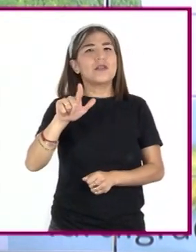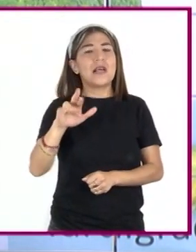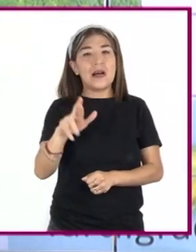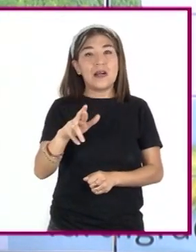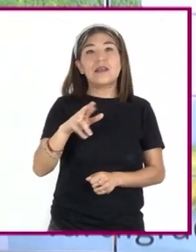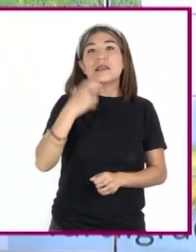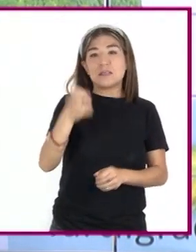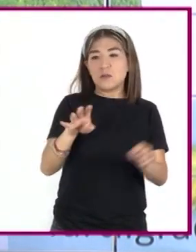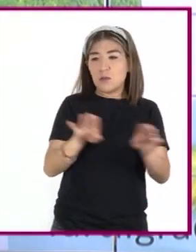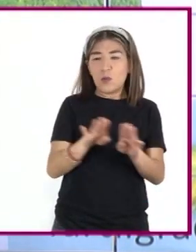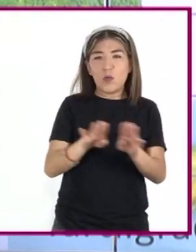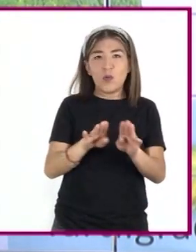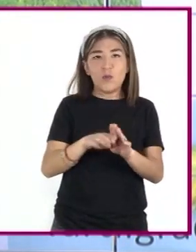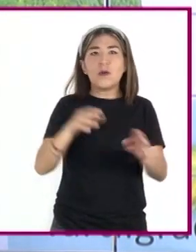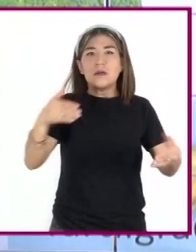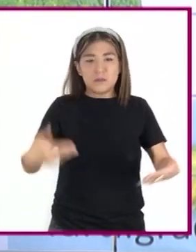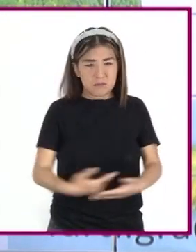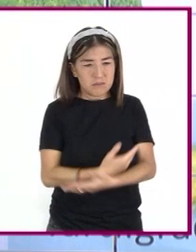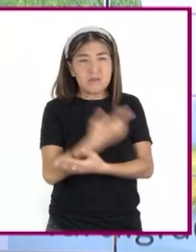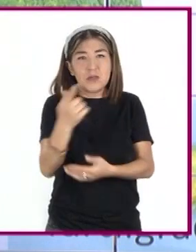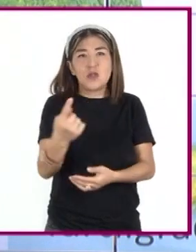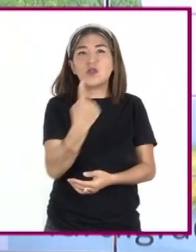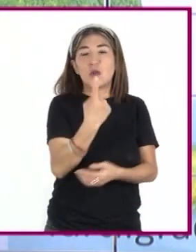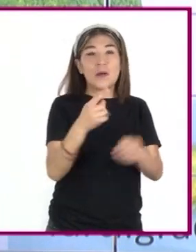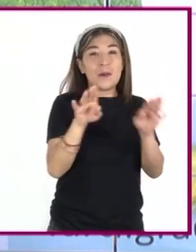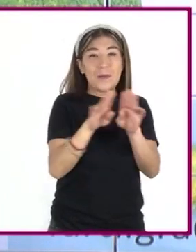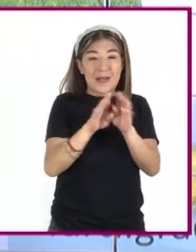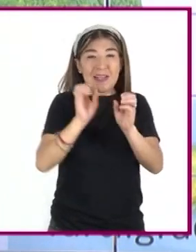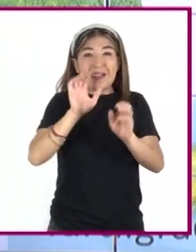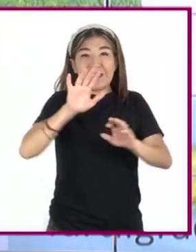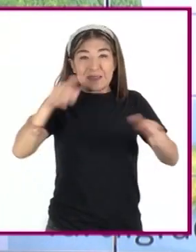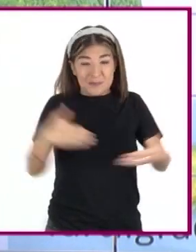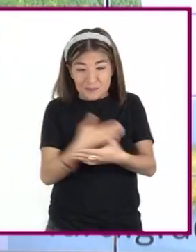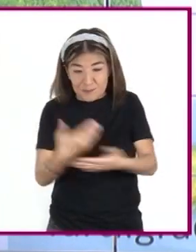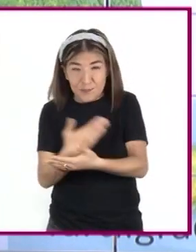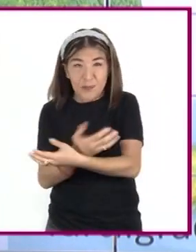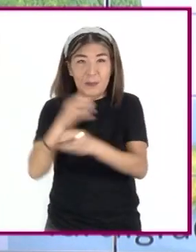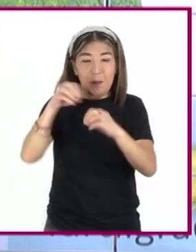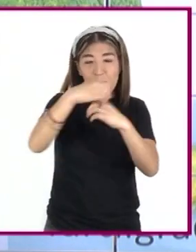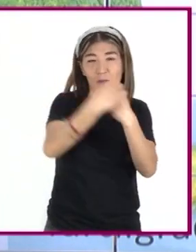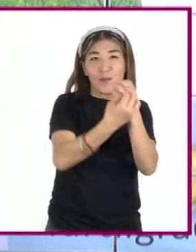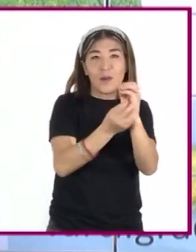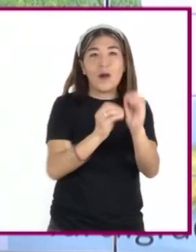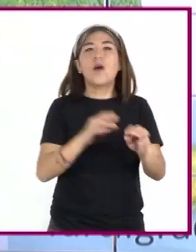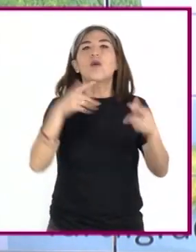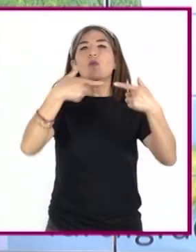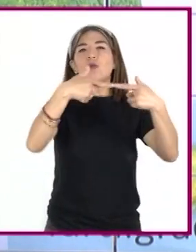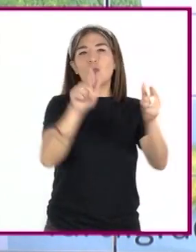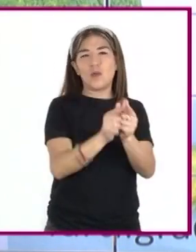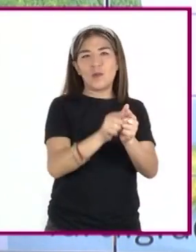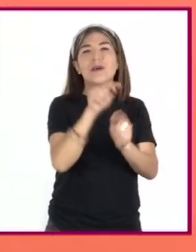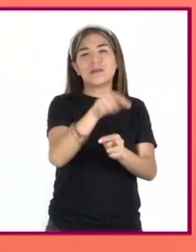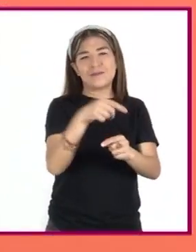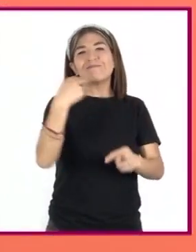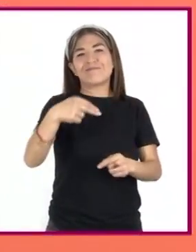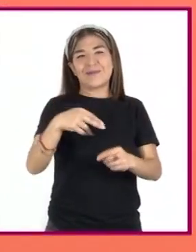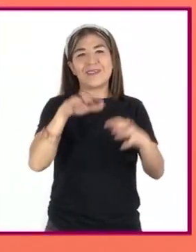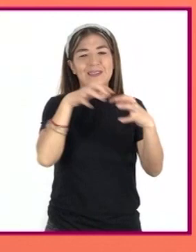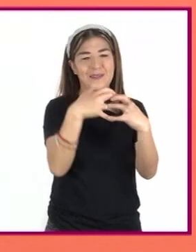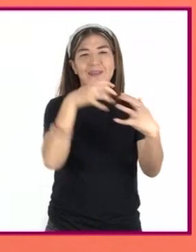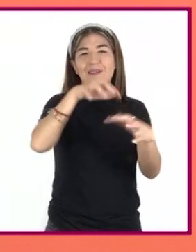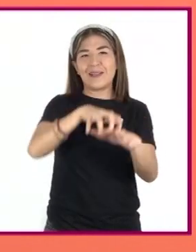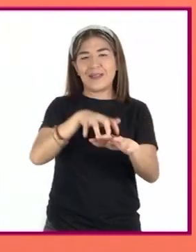Entonces, muchas células casi idénticas se unen para formar un barrio. es decir, un tejido.